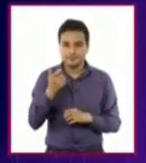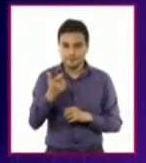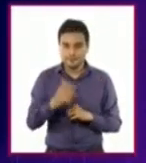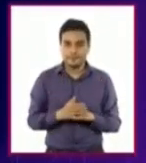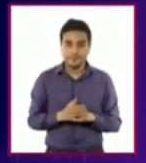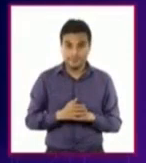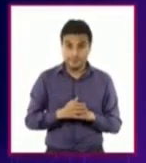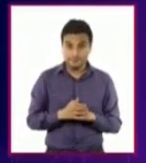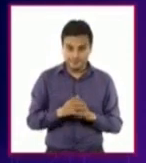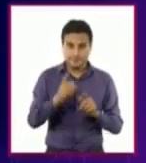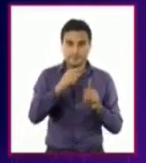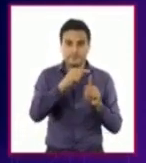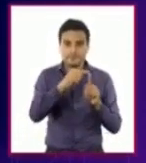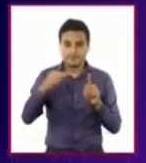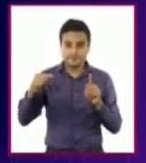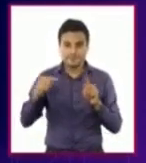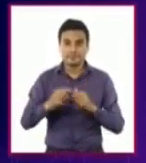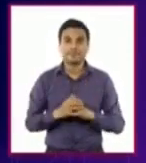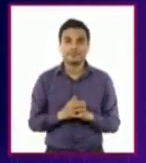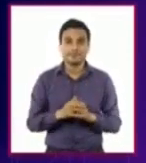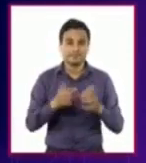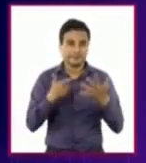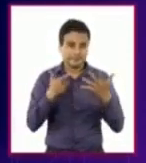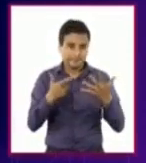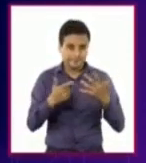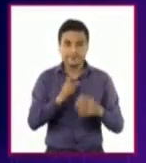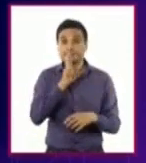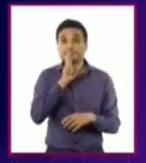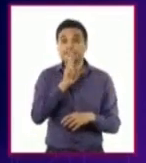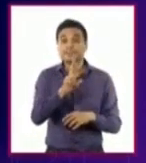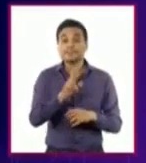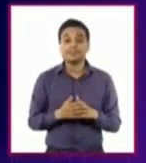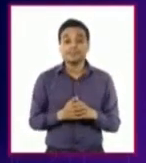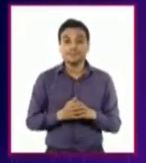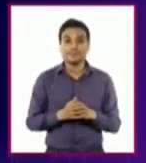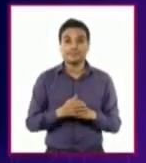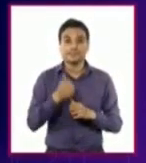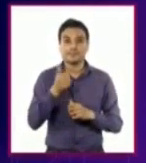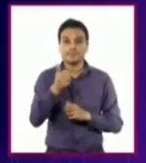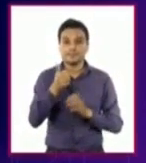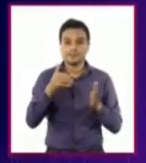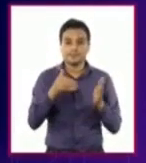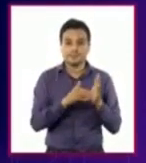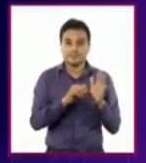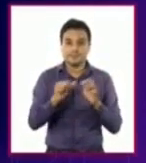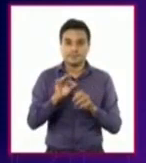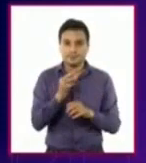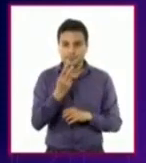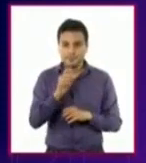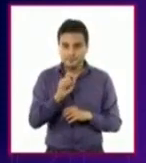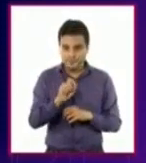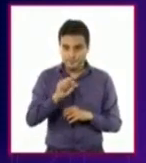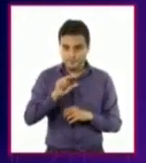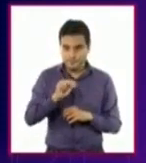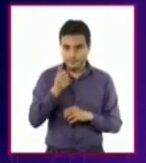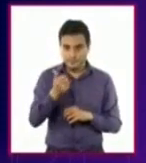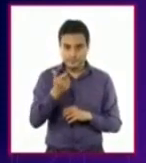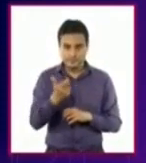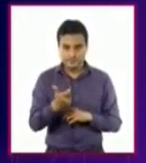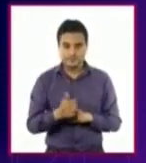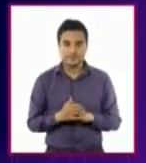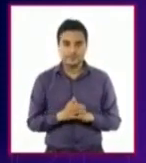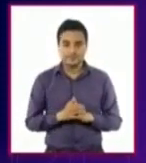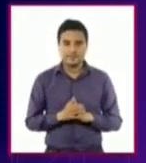al dividir esta cantidad entre siete resultan seis mil 642 punto 86